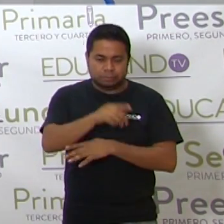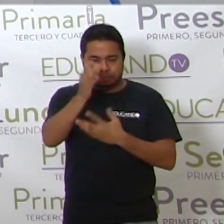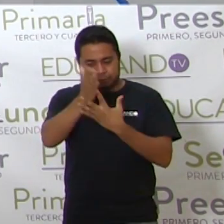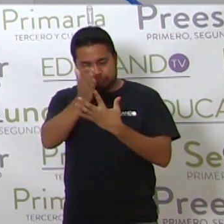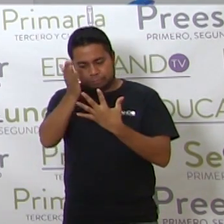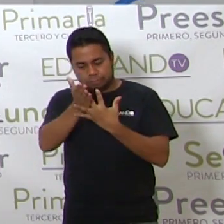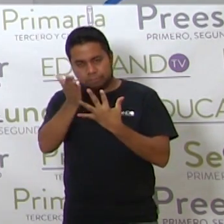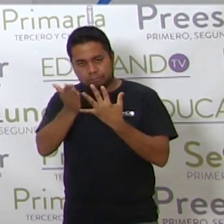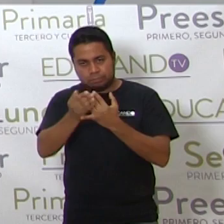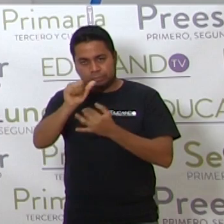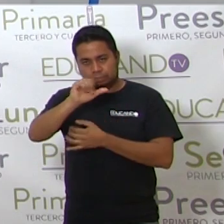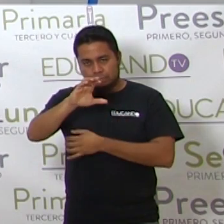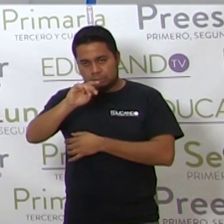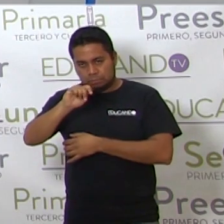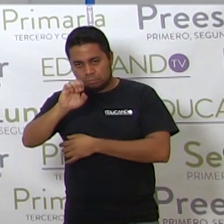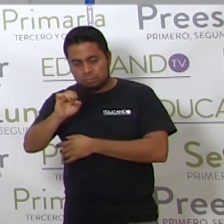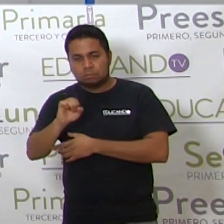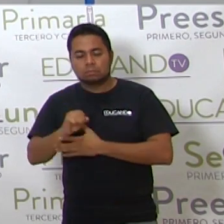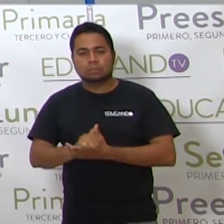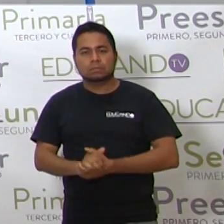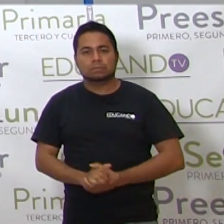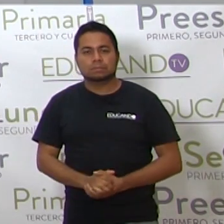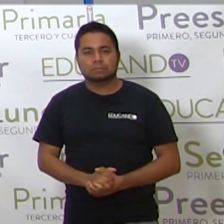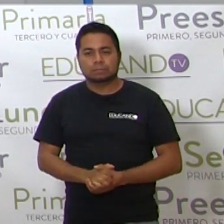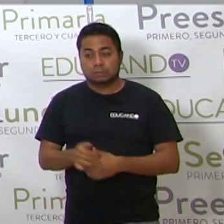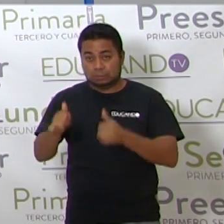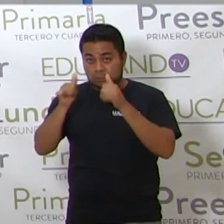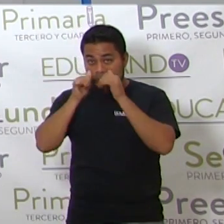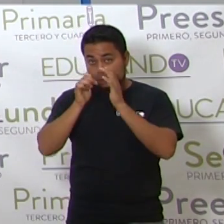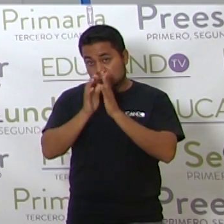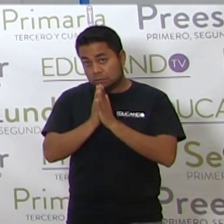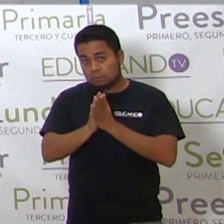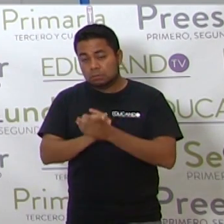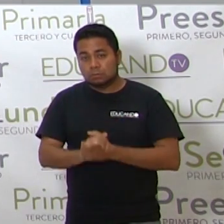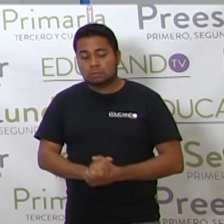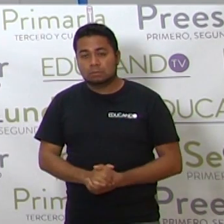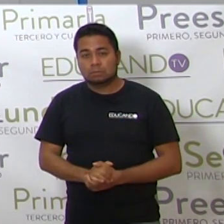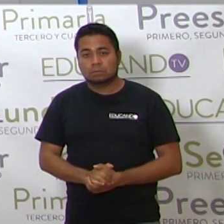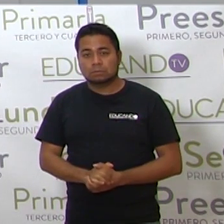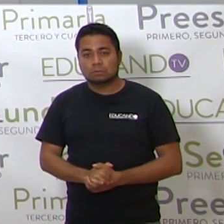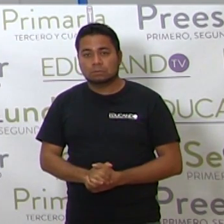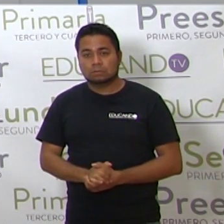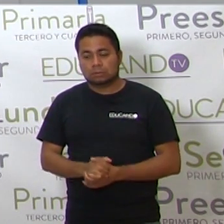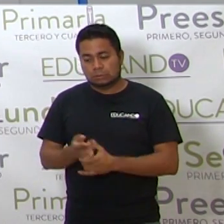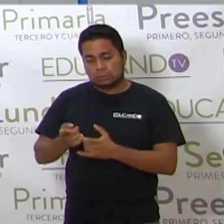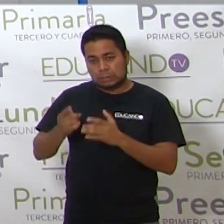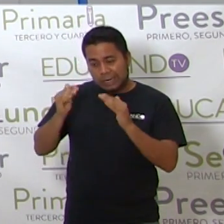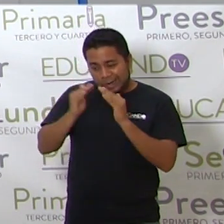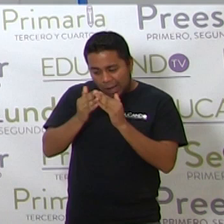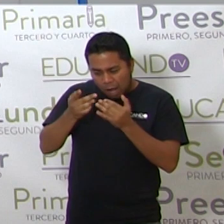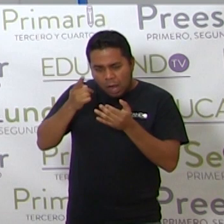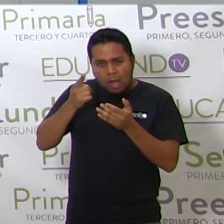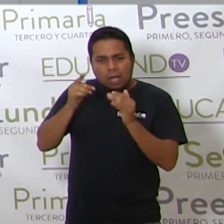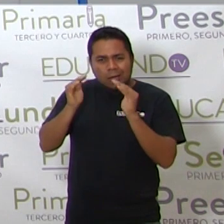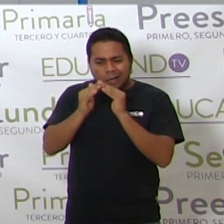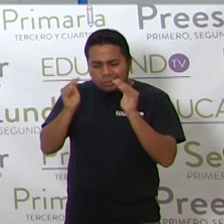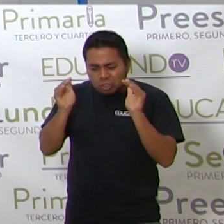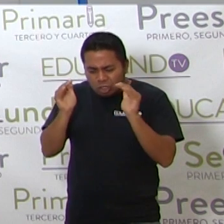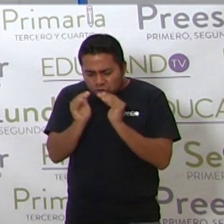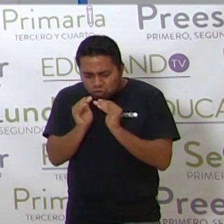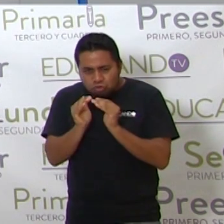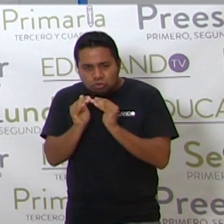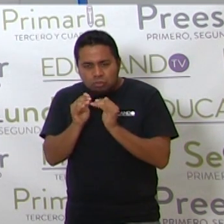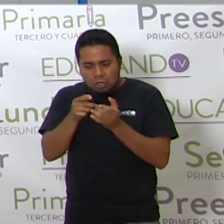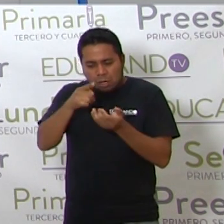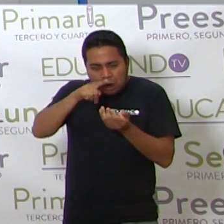bien dice así mucha atención el interior de una casa pequeña donde se ve